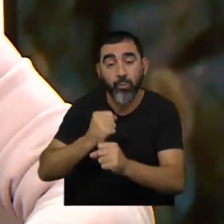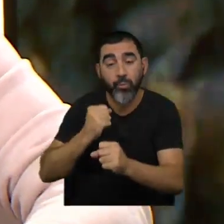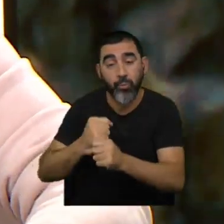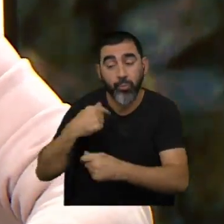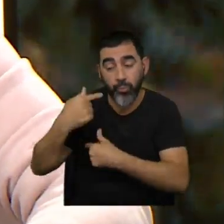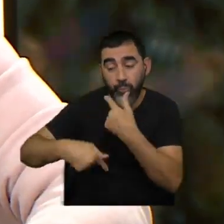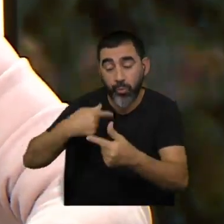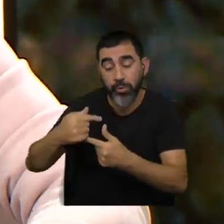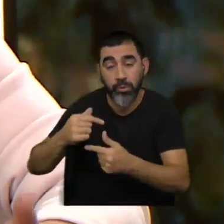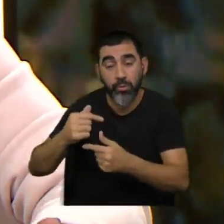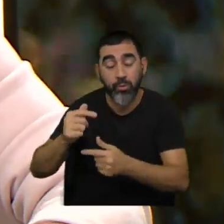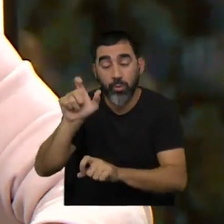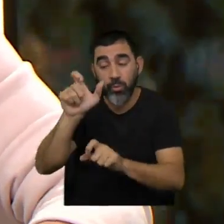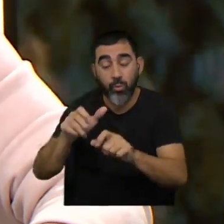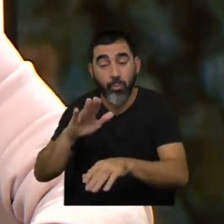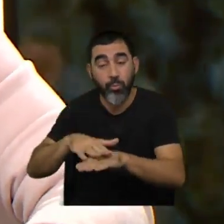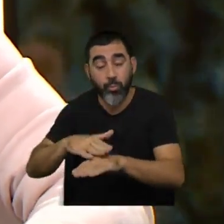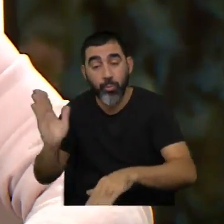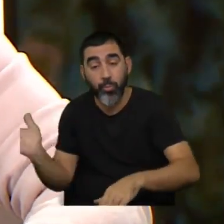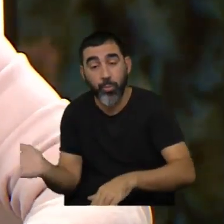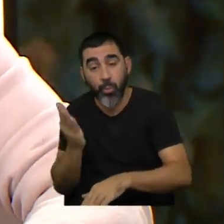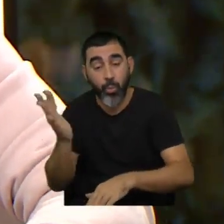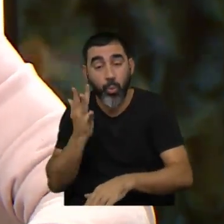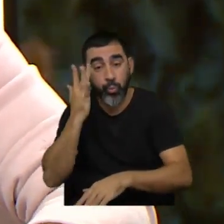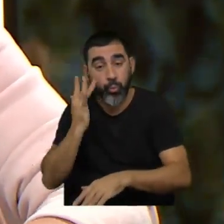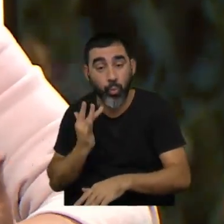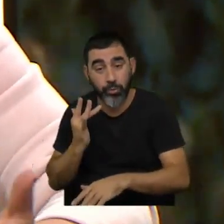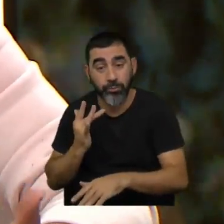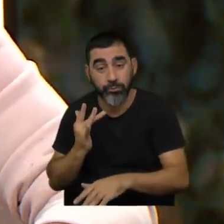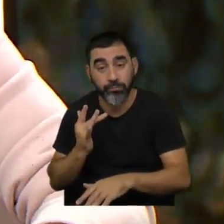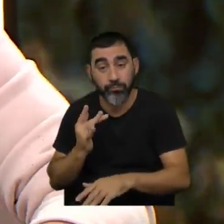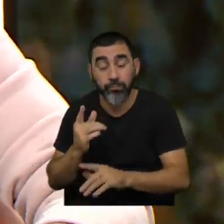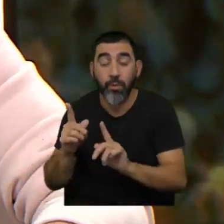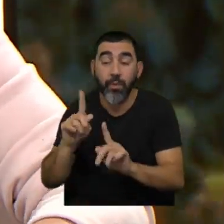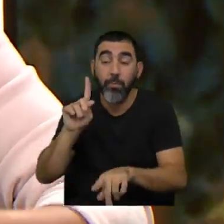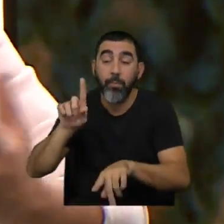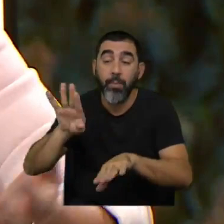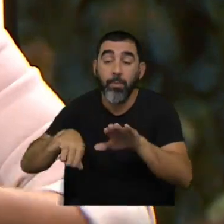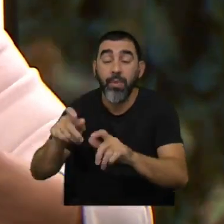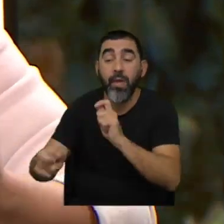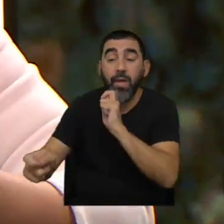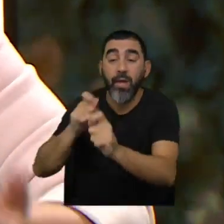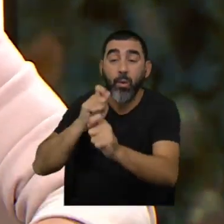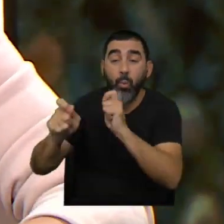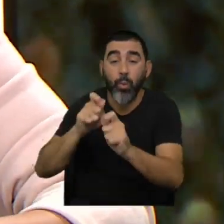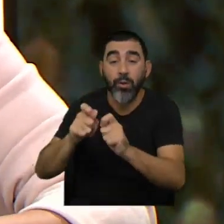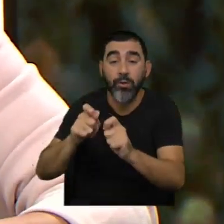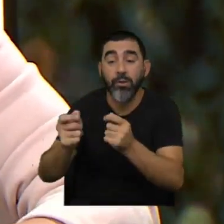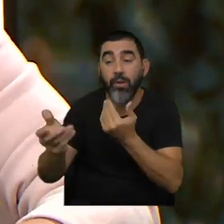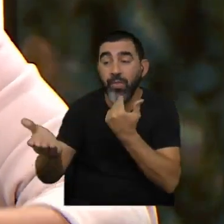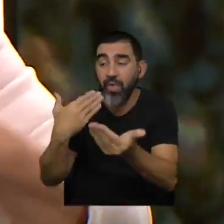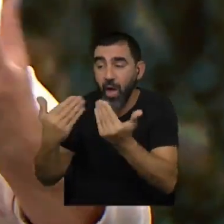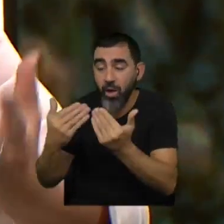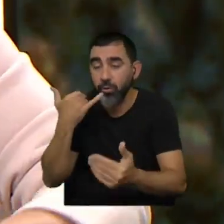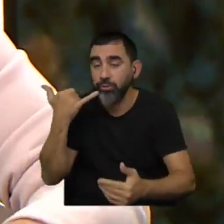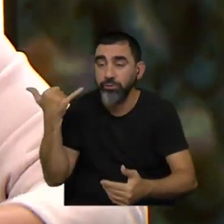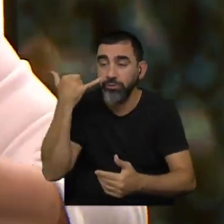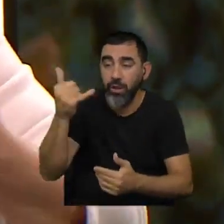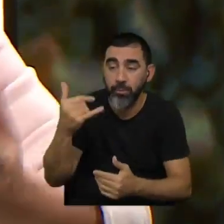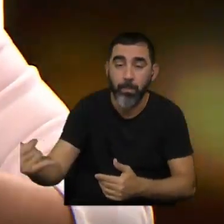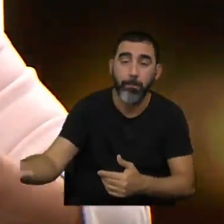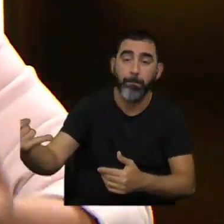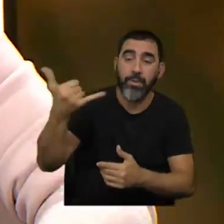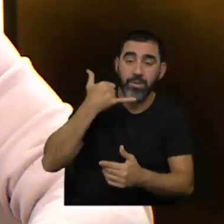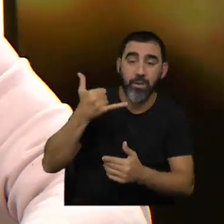continuo junto con los apicultores. Estos trabajos que te contaba recién se basan en encuestas y para eso hay un diálogo. Nosotros llamamos o nos llaman